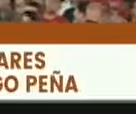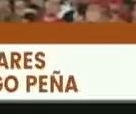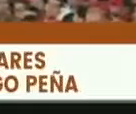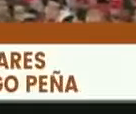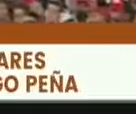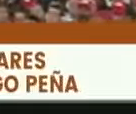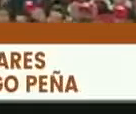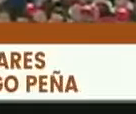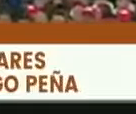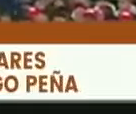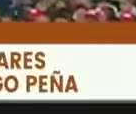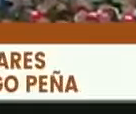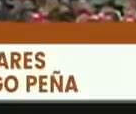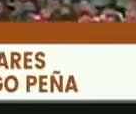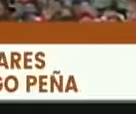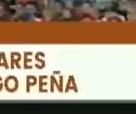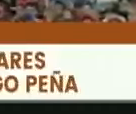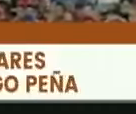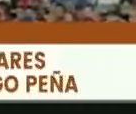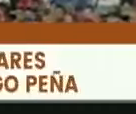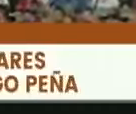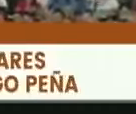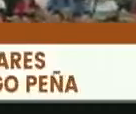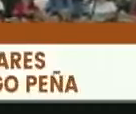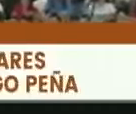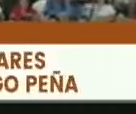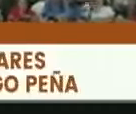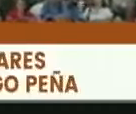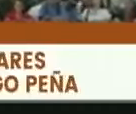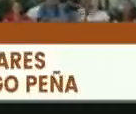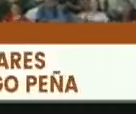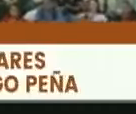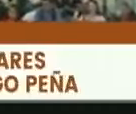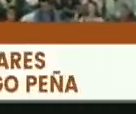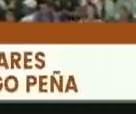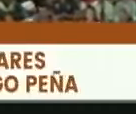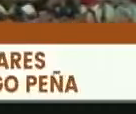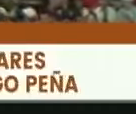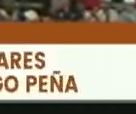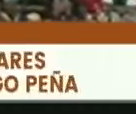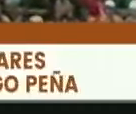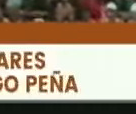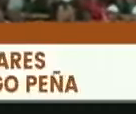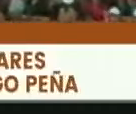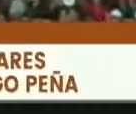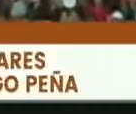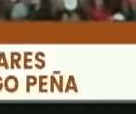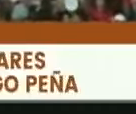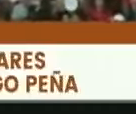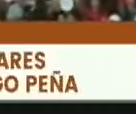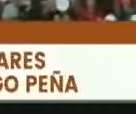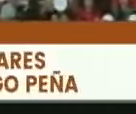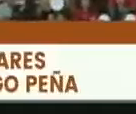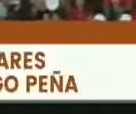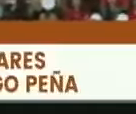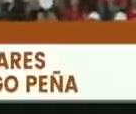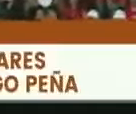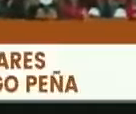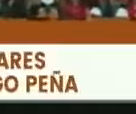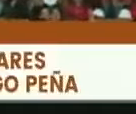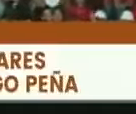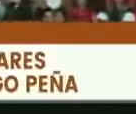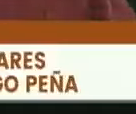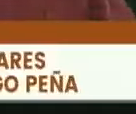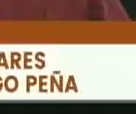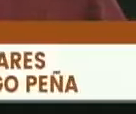decirle. Nosotros sigamos por la ruta de Chávez, la ruta con Nicolás Maduro, allá la oposición en su